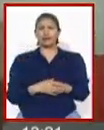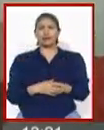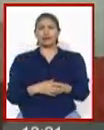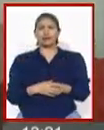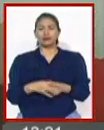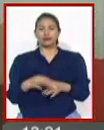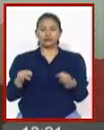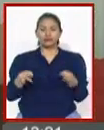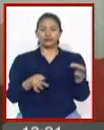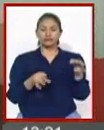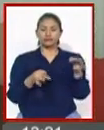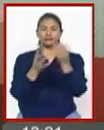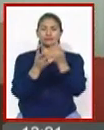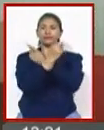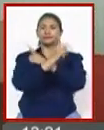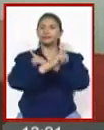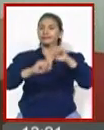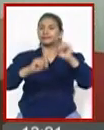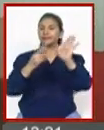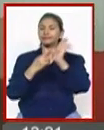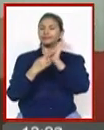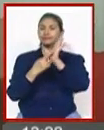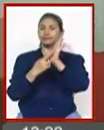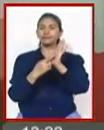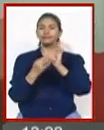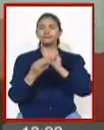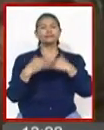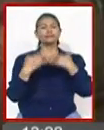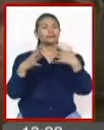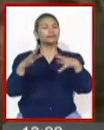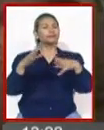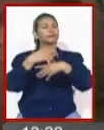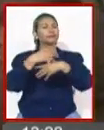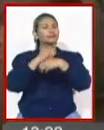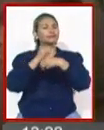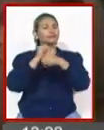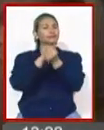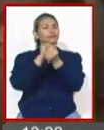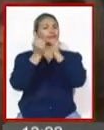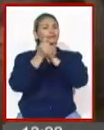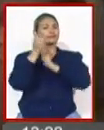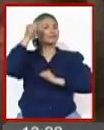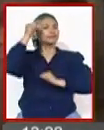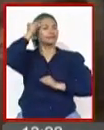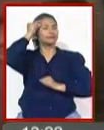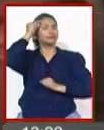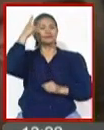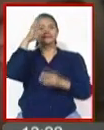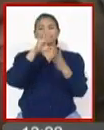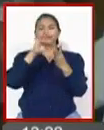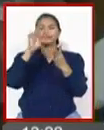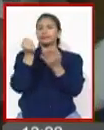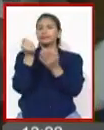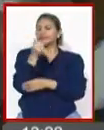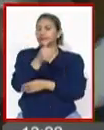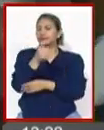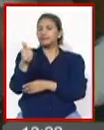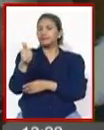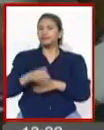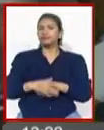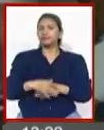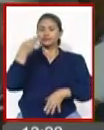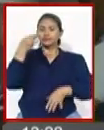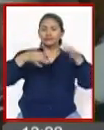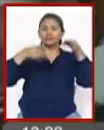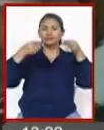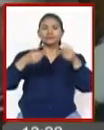esta forma democrática representativa que ha adoptado el gobierno para elegir a sus propios